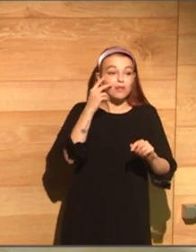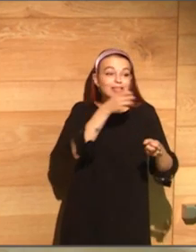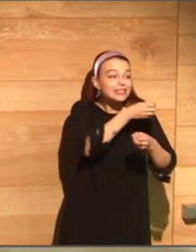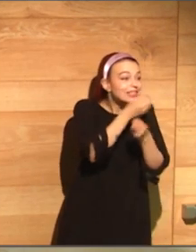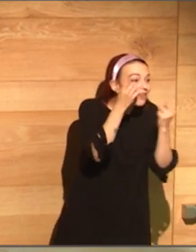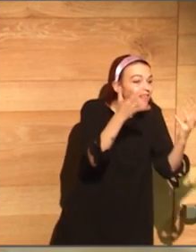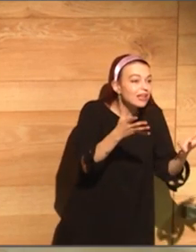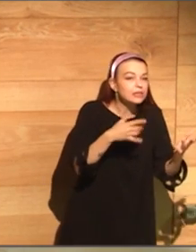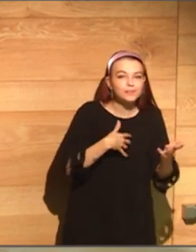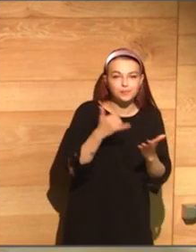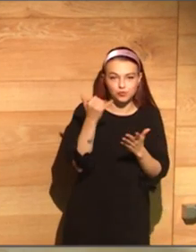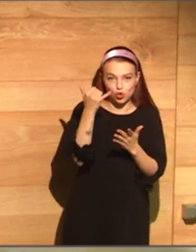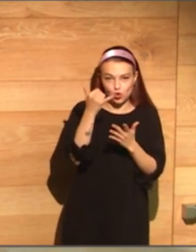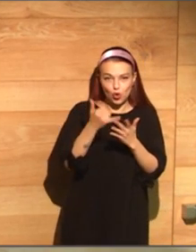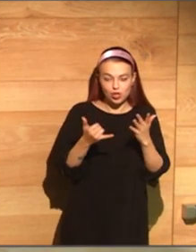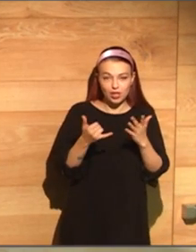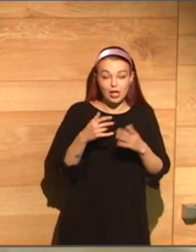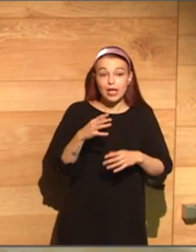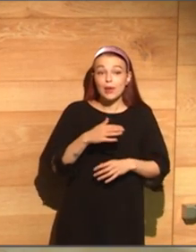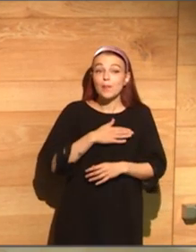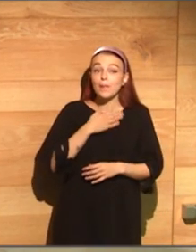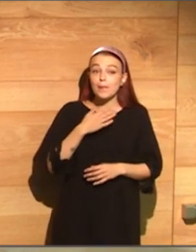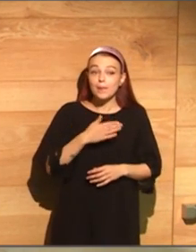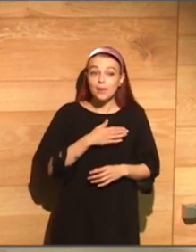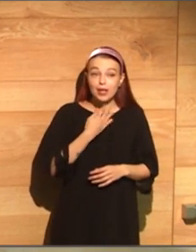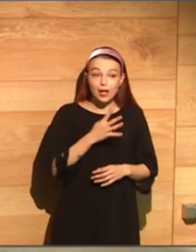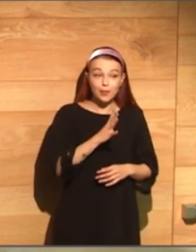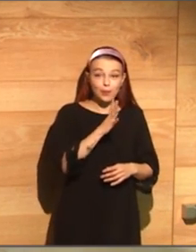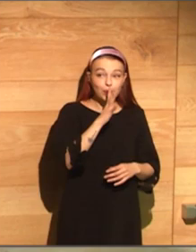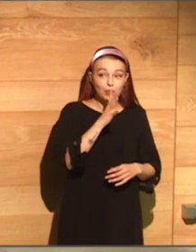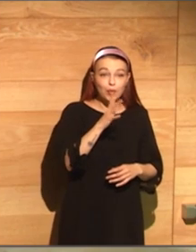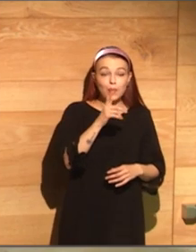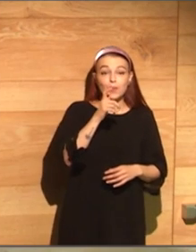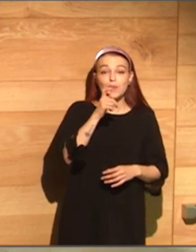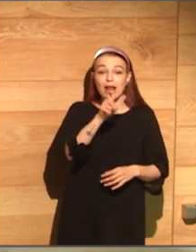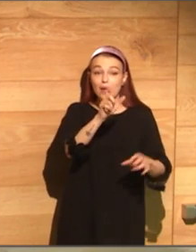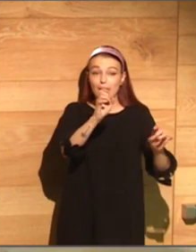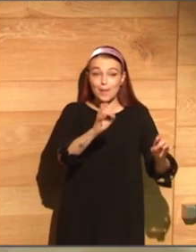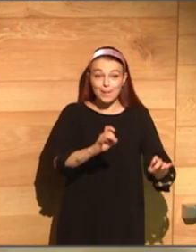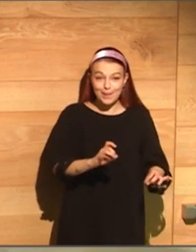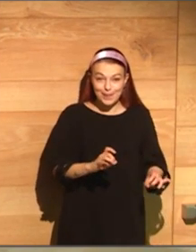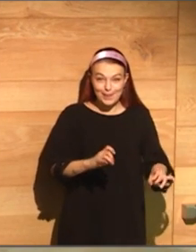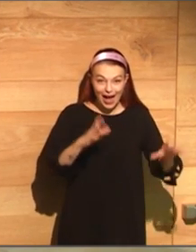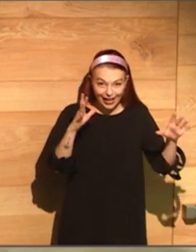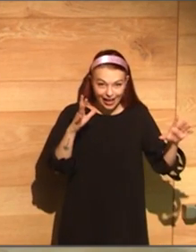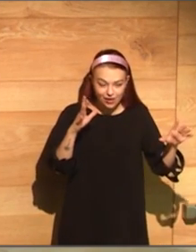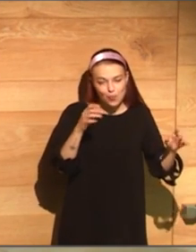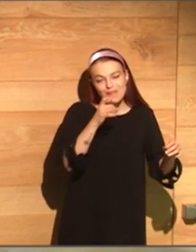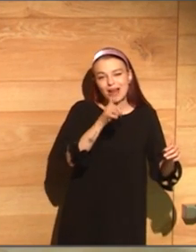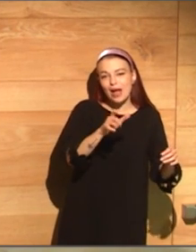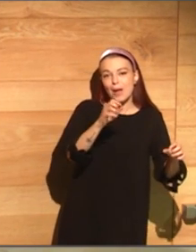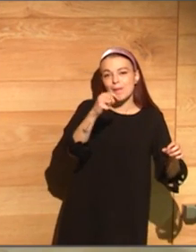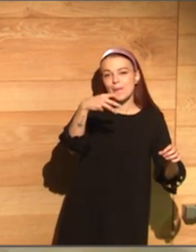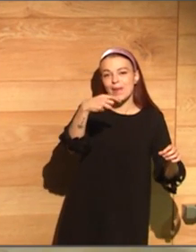pena! Me he hecho un corte. ¡Qué pena bueno. Que la palabra... Sí, se ha cortado, míralo. Qué pena que la palabra magia haya perdido, o mágico, más que magia, haya